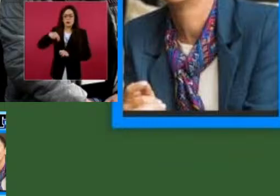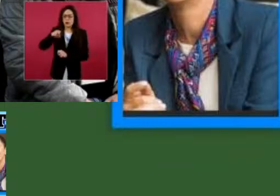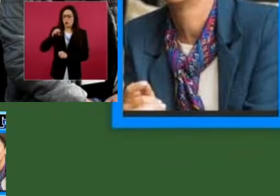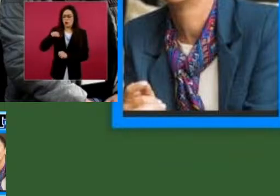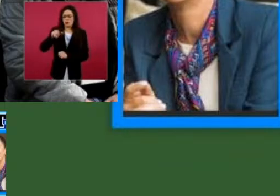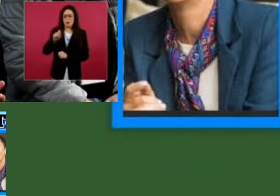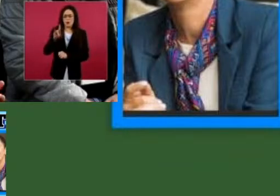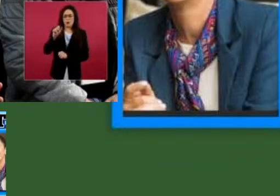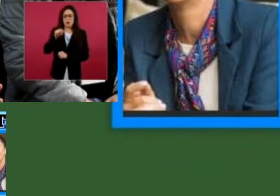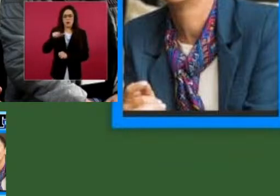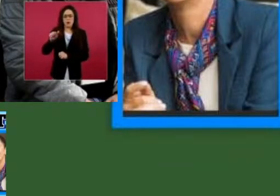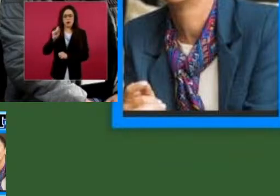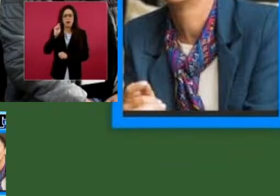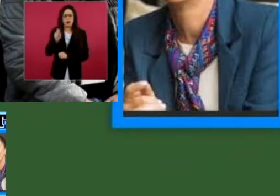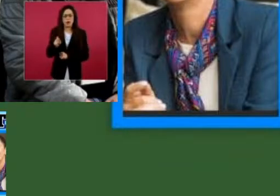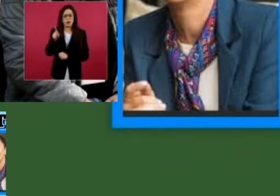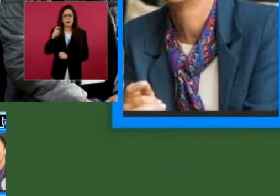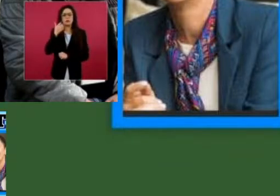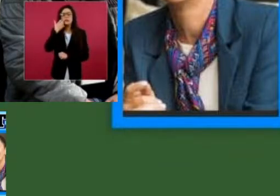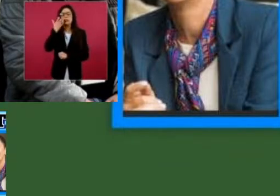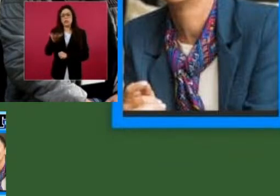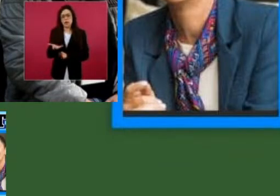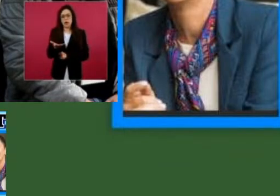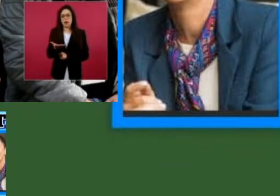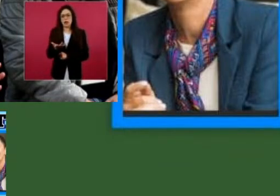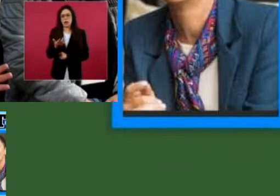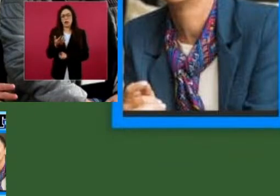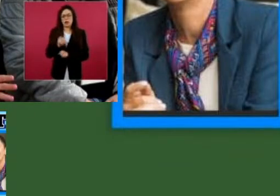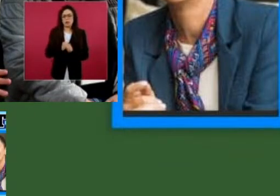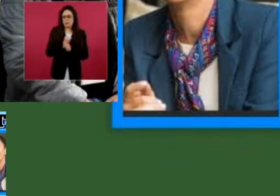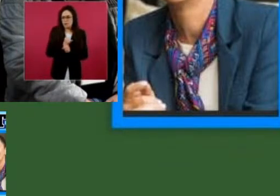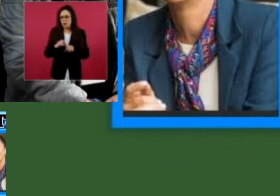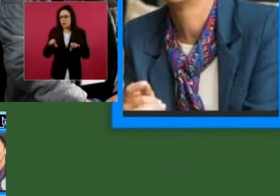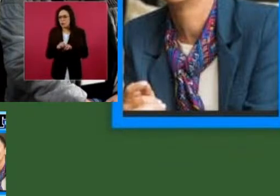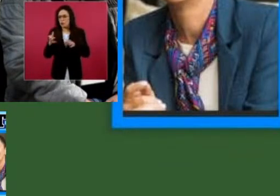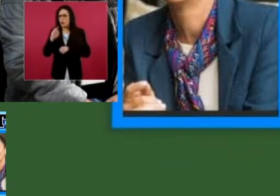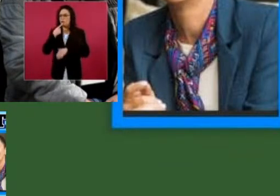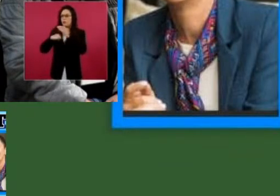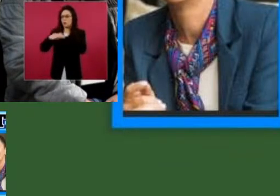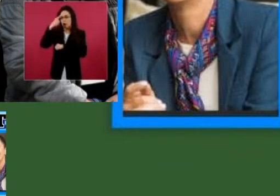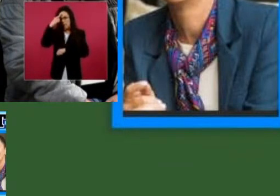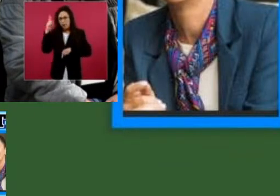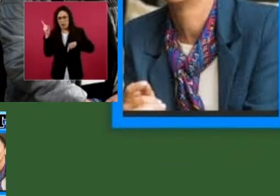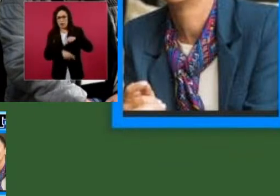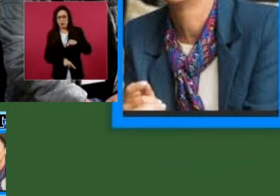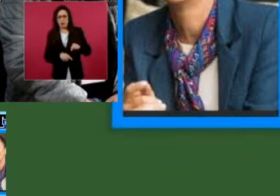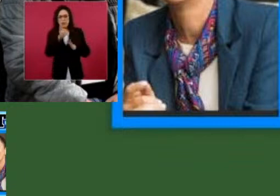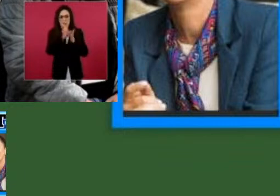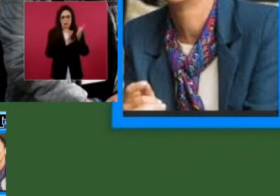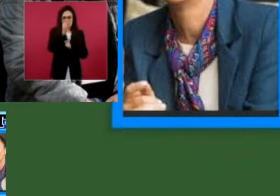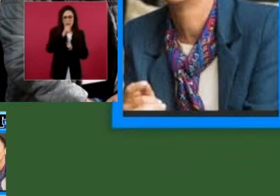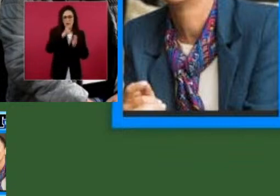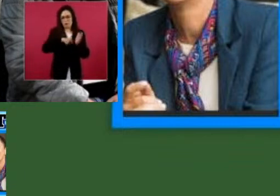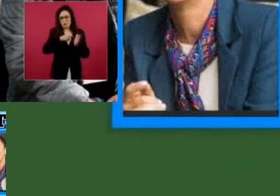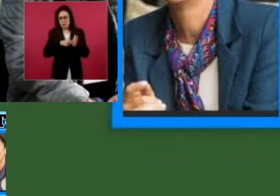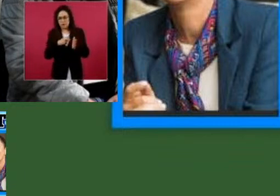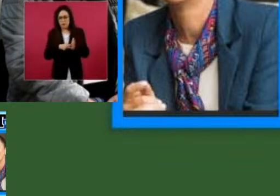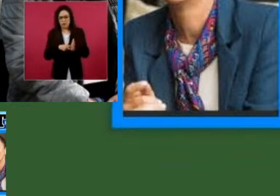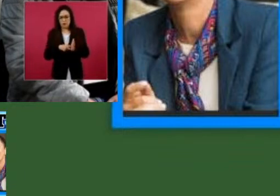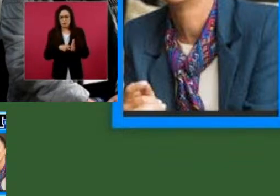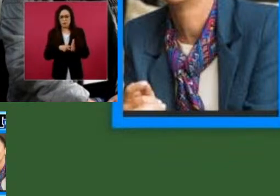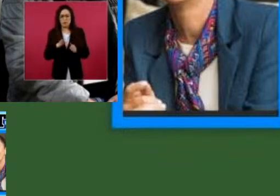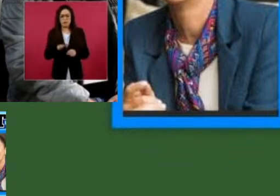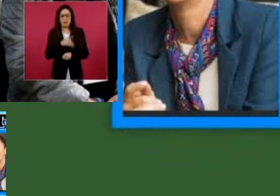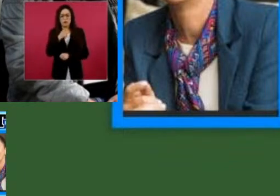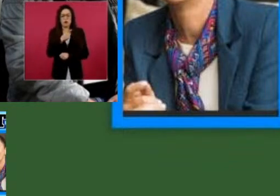de controversia para buscar tirar la reforma judicial promovida por jueces, ministros y magistrados que se estipuló como de urgente